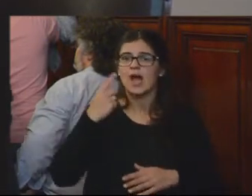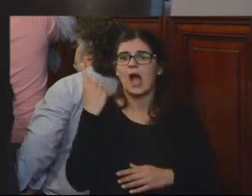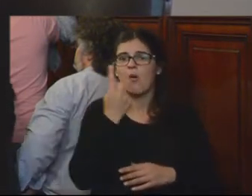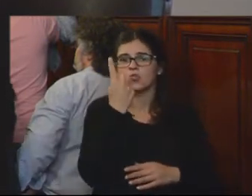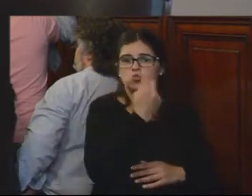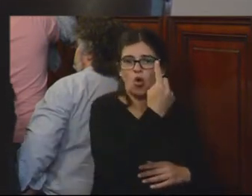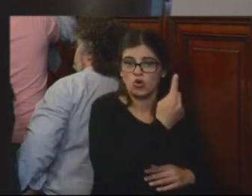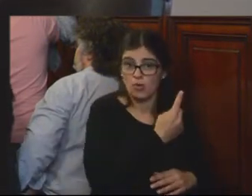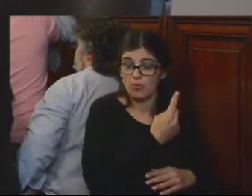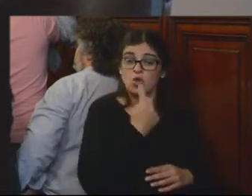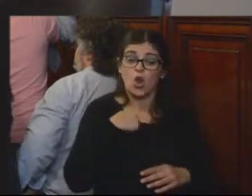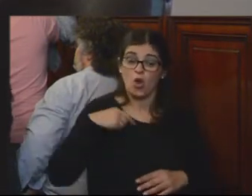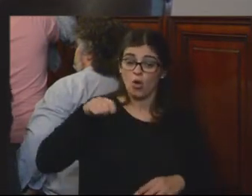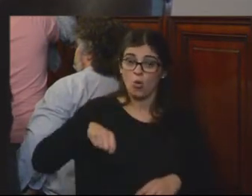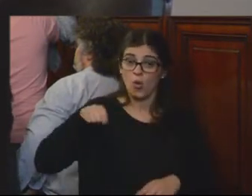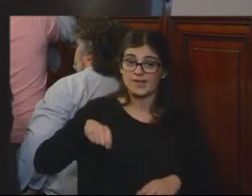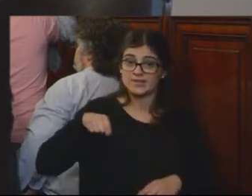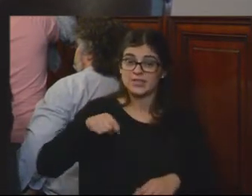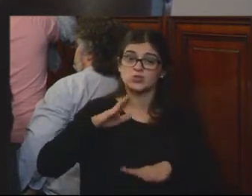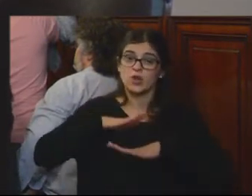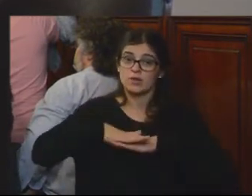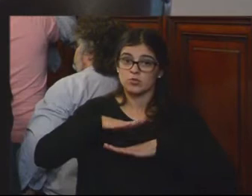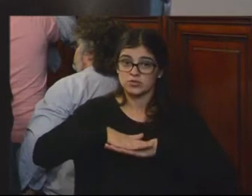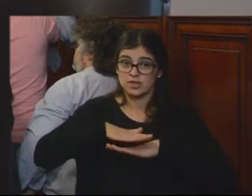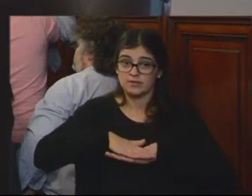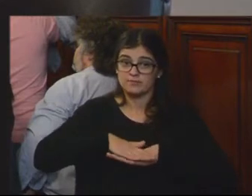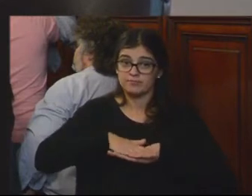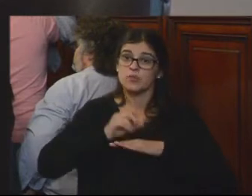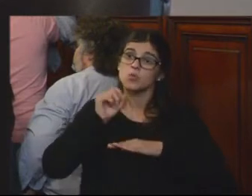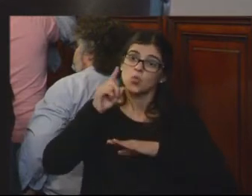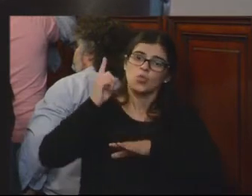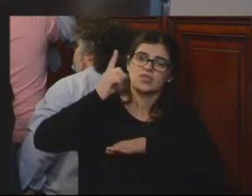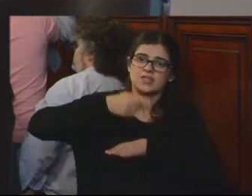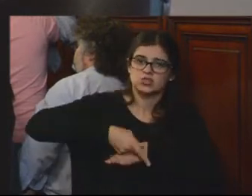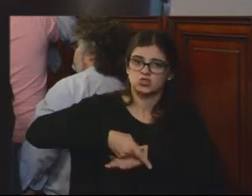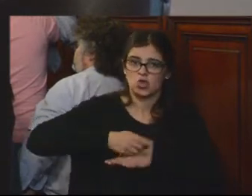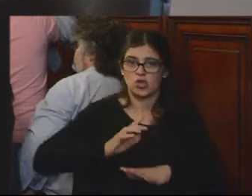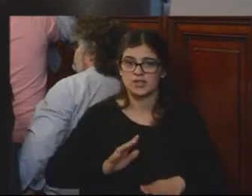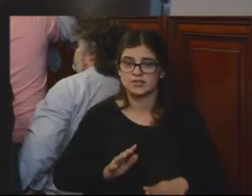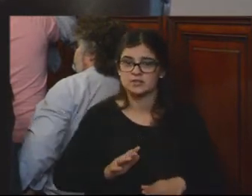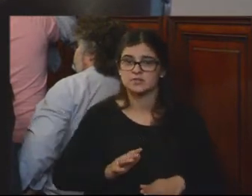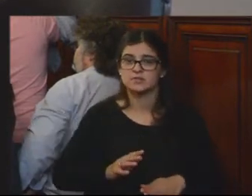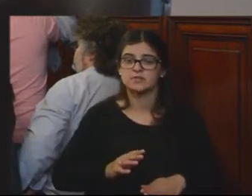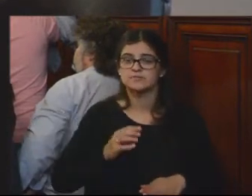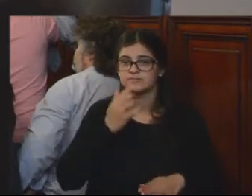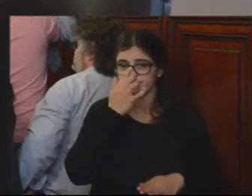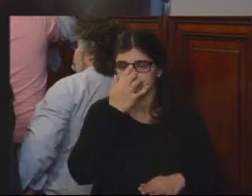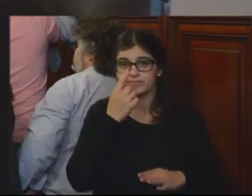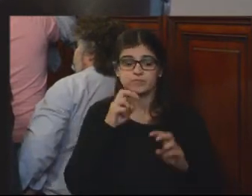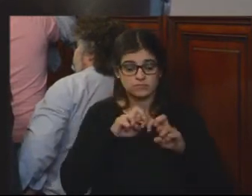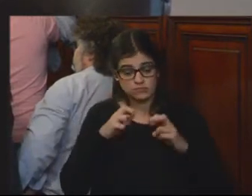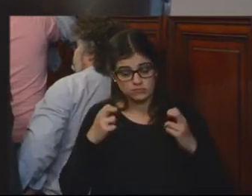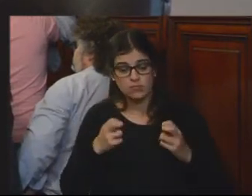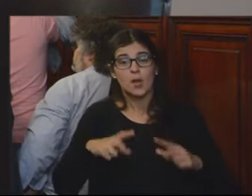los jueces son responsables por sus decisiones los tribunales los